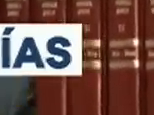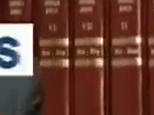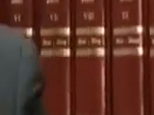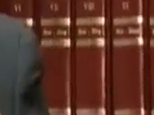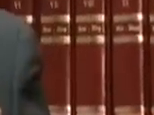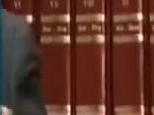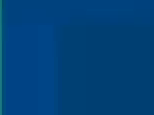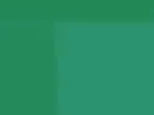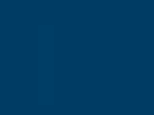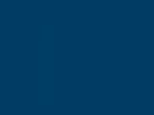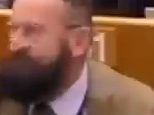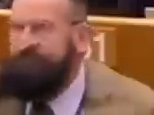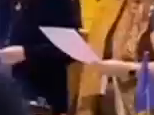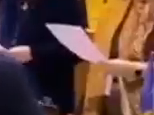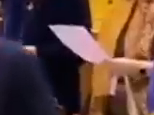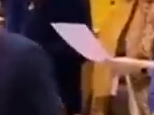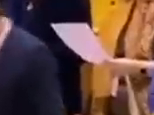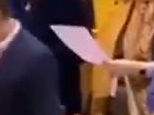policiales.